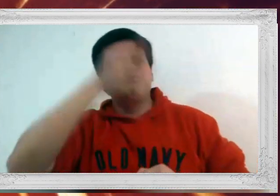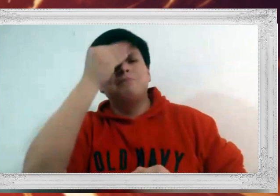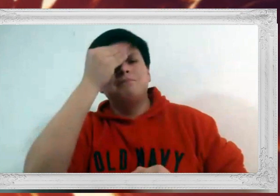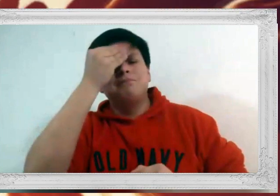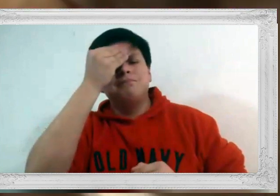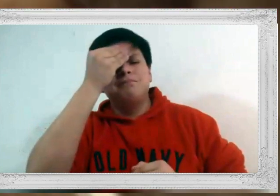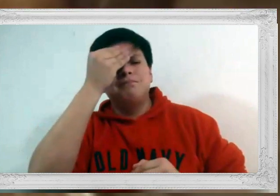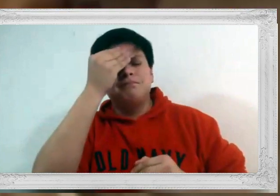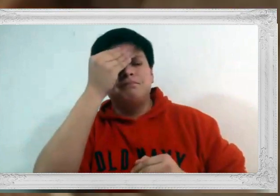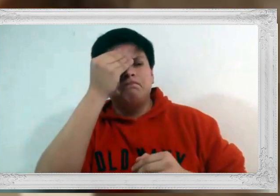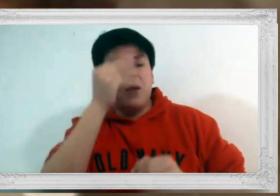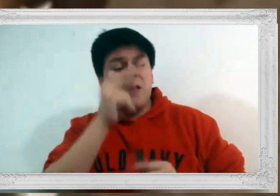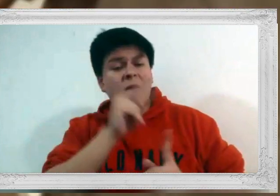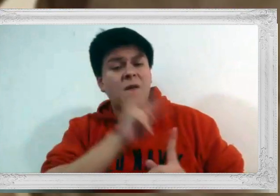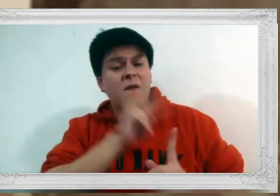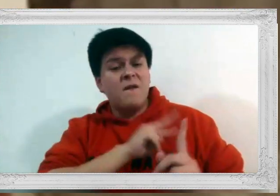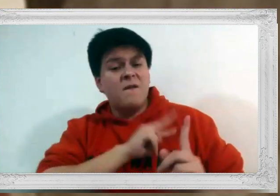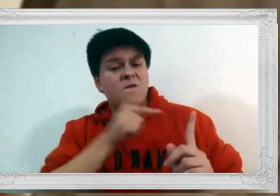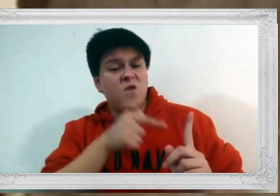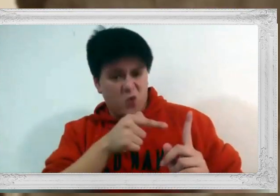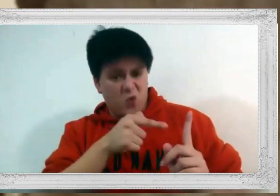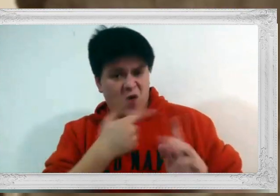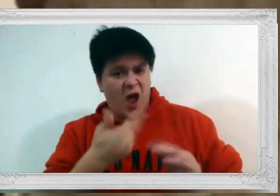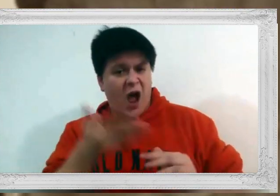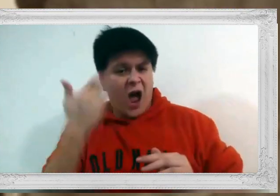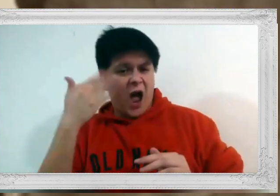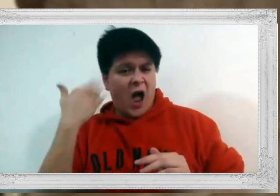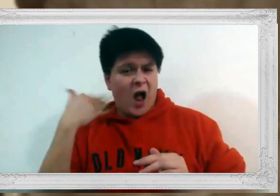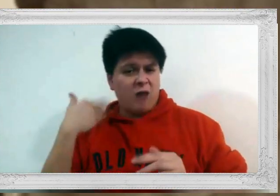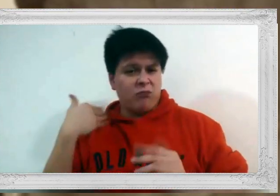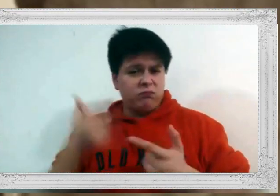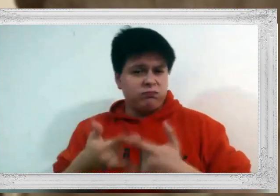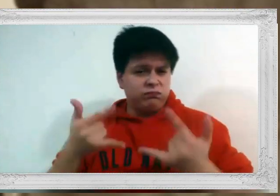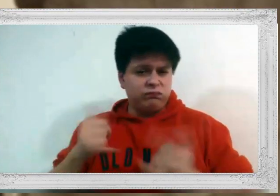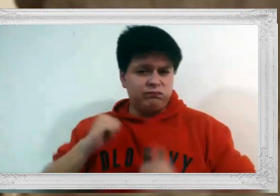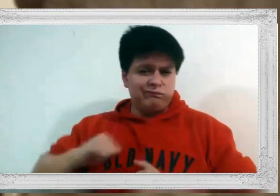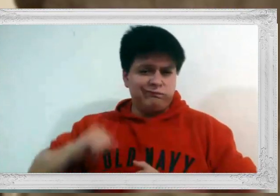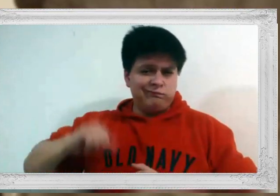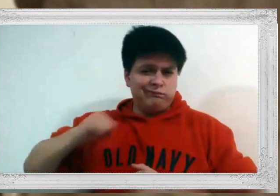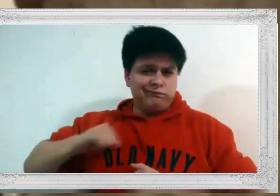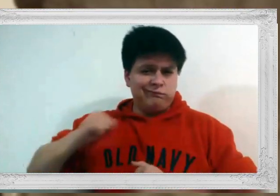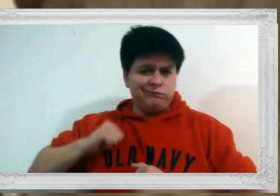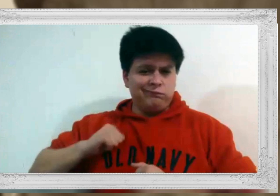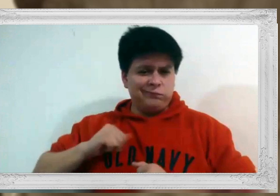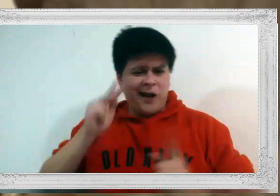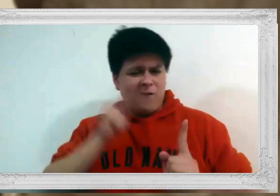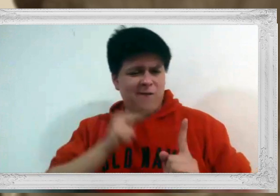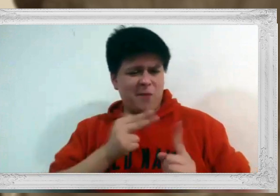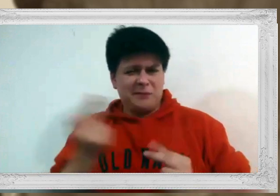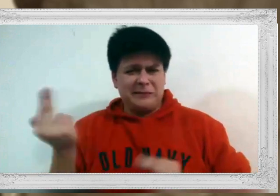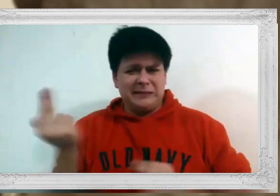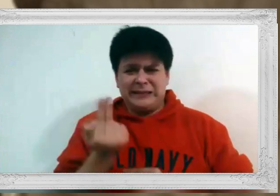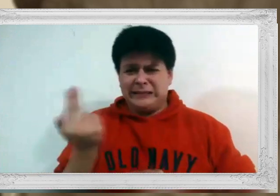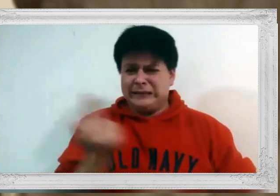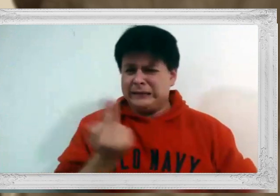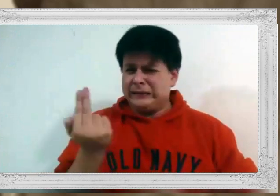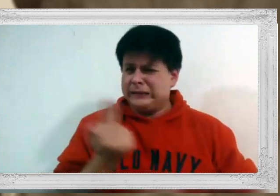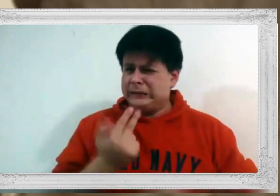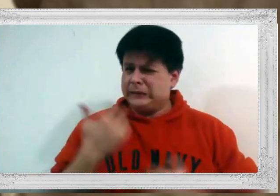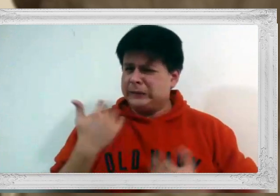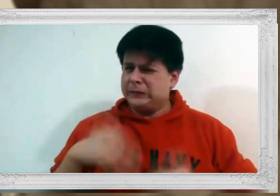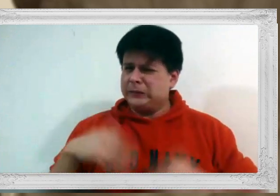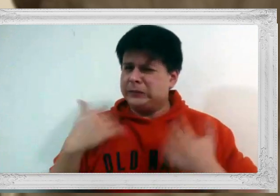La condición de viuda en la antigüedad constituía de por sí una condición de grave necesidad. Por ello,